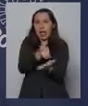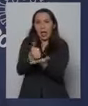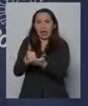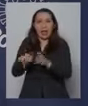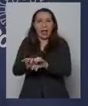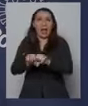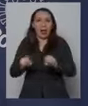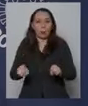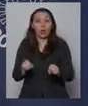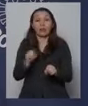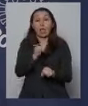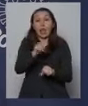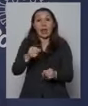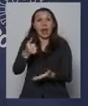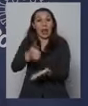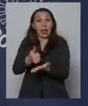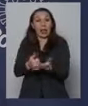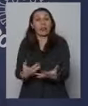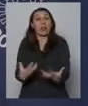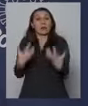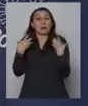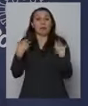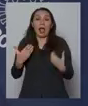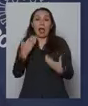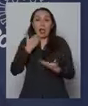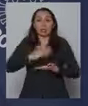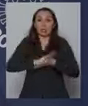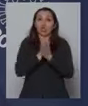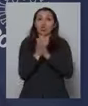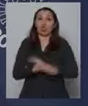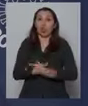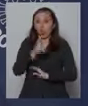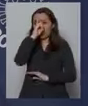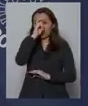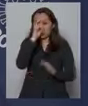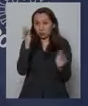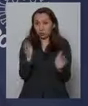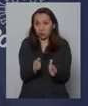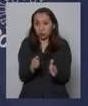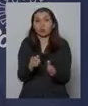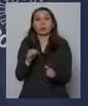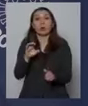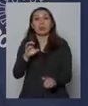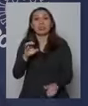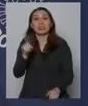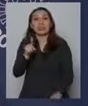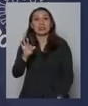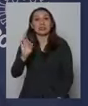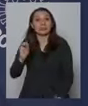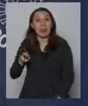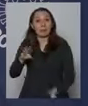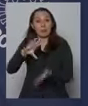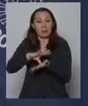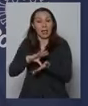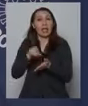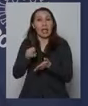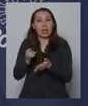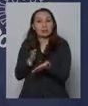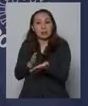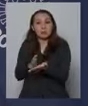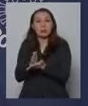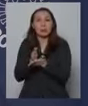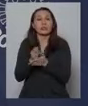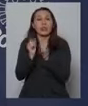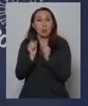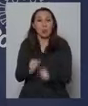alcaldes. Ellos tienen a cargo casi la totalidad de los consultorios y CESFAM del país, y es la puerta de entrada